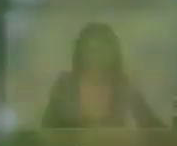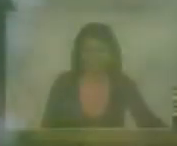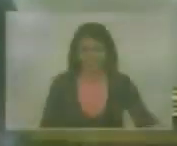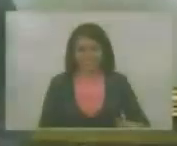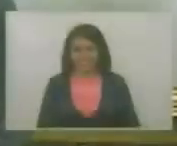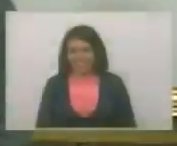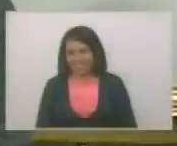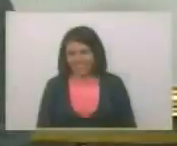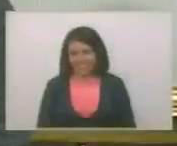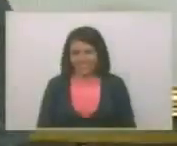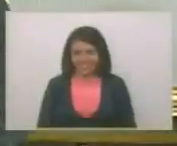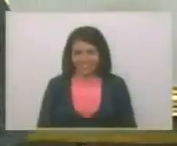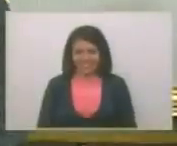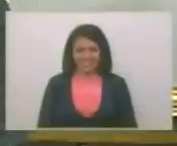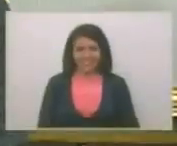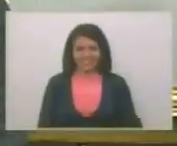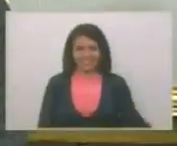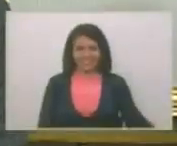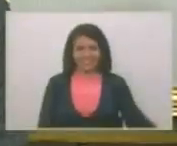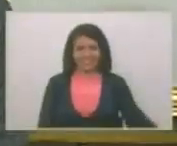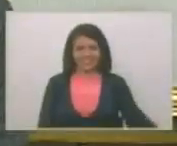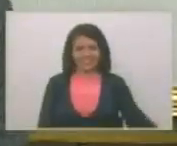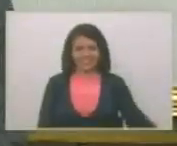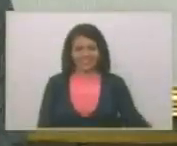está concebido como el máximo galardón.